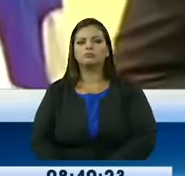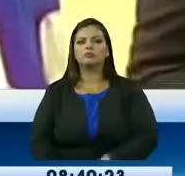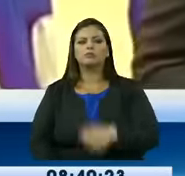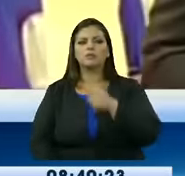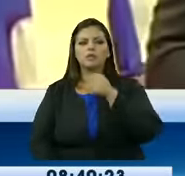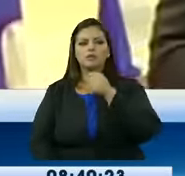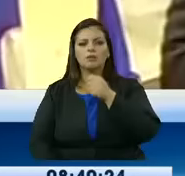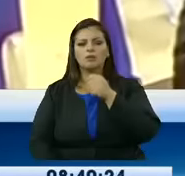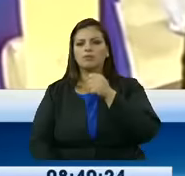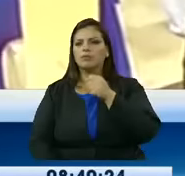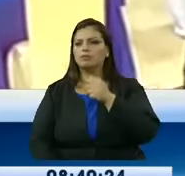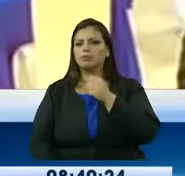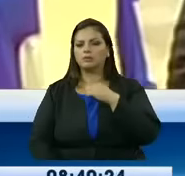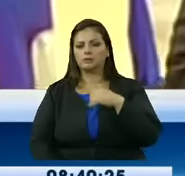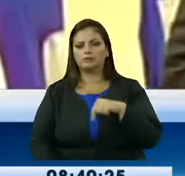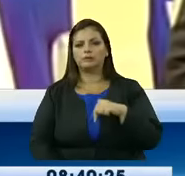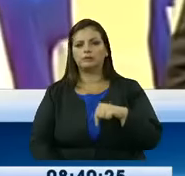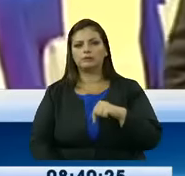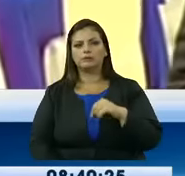cuanto la